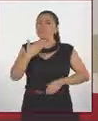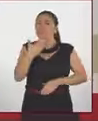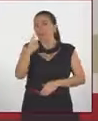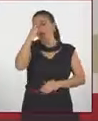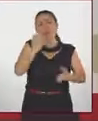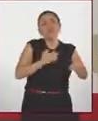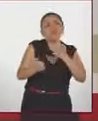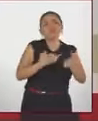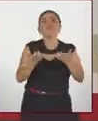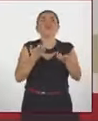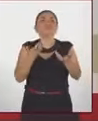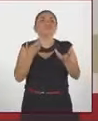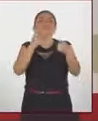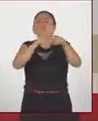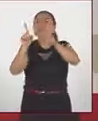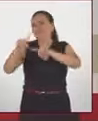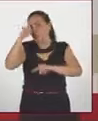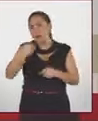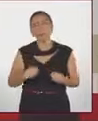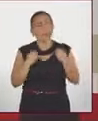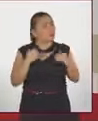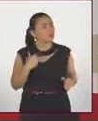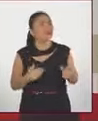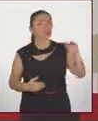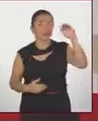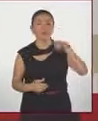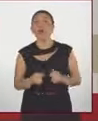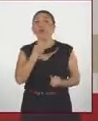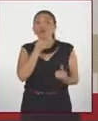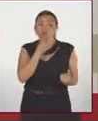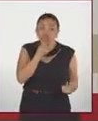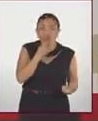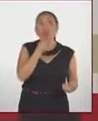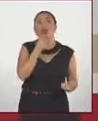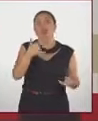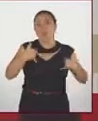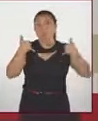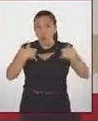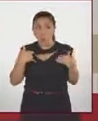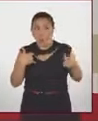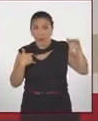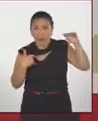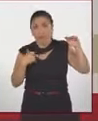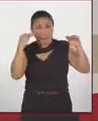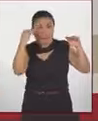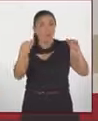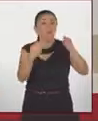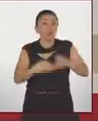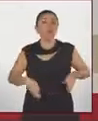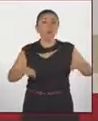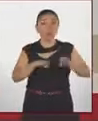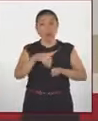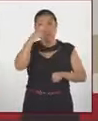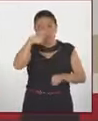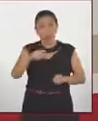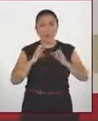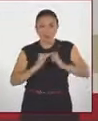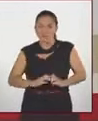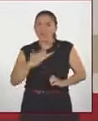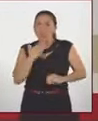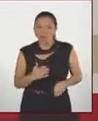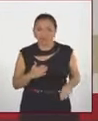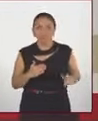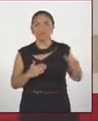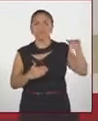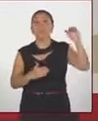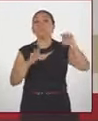actividad física a lo largo de la vida. La infancia y la adolescencia son etapas cruciales para su desarrollo. Por